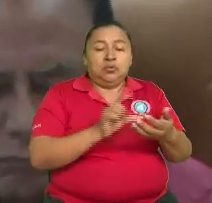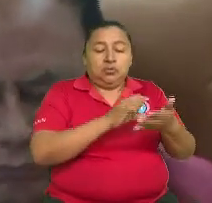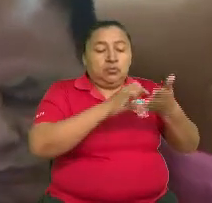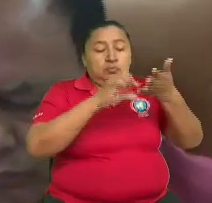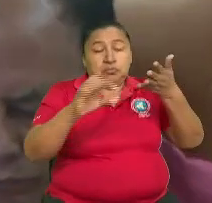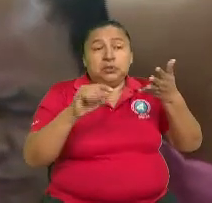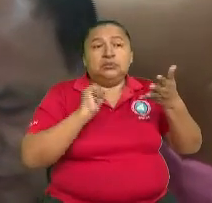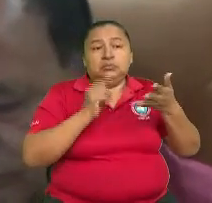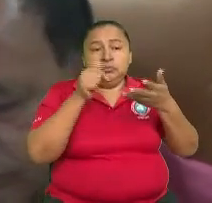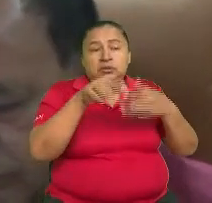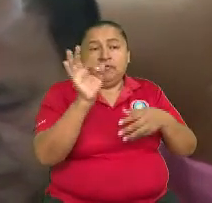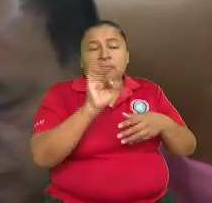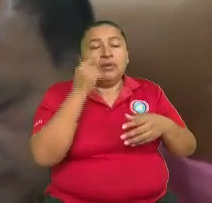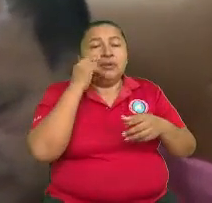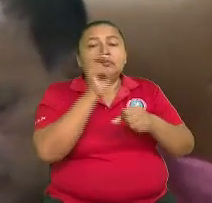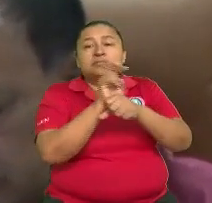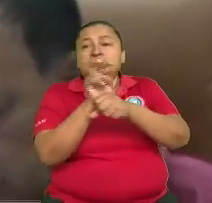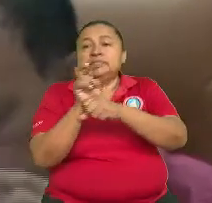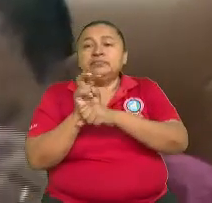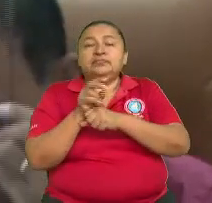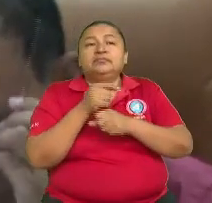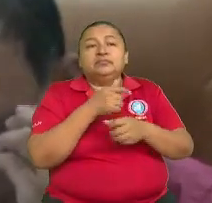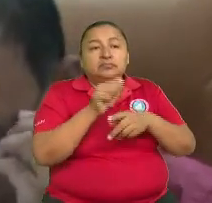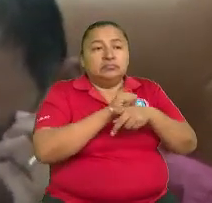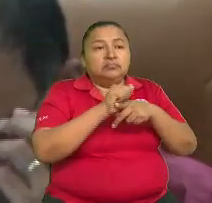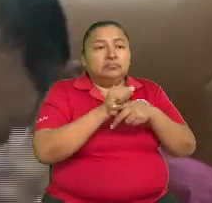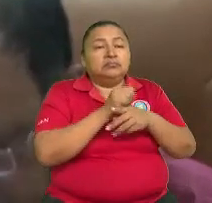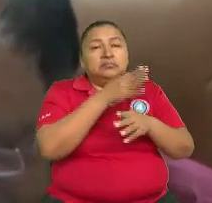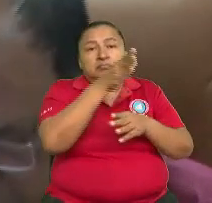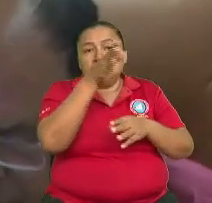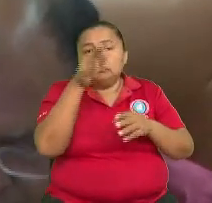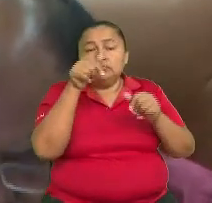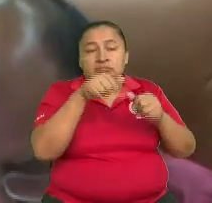de esta naturaleza para la supervisión y la ejecución y la gestión.